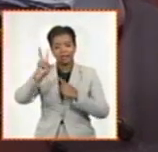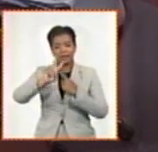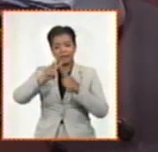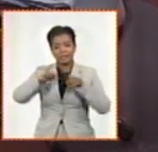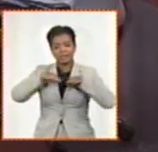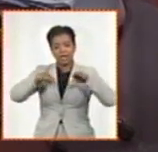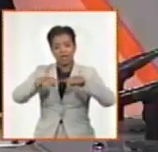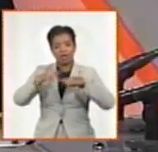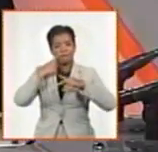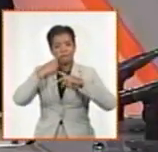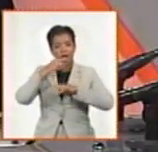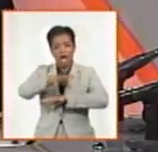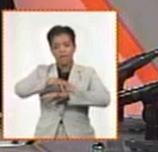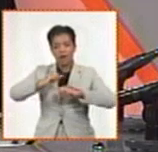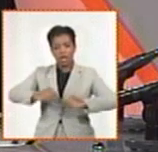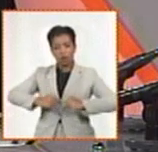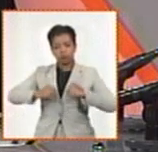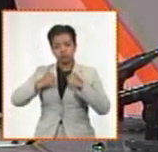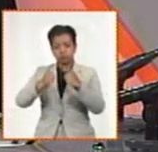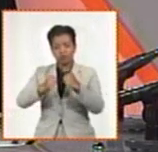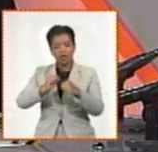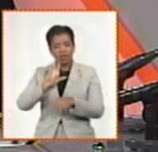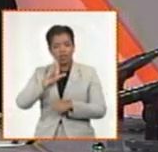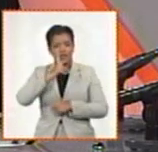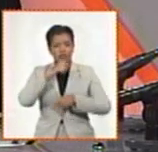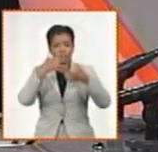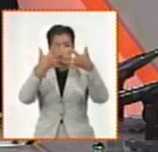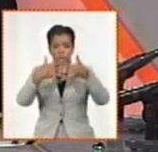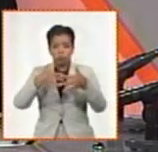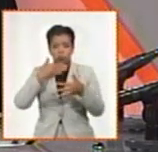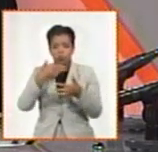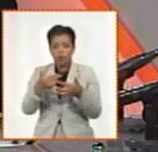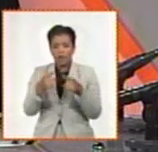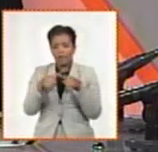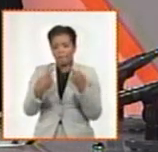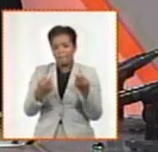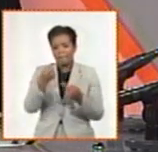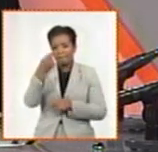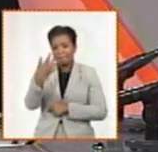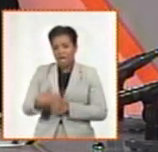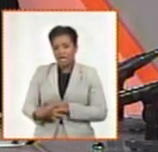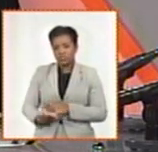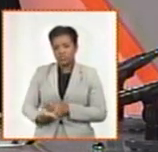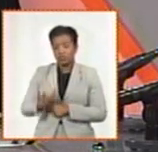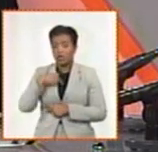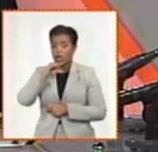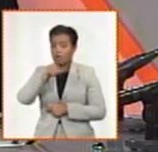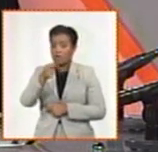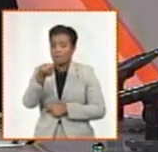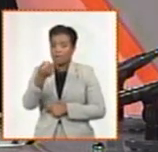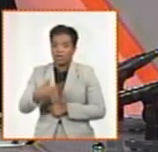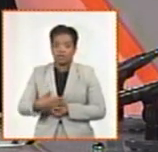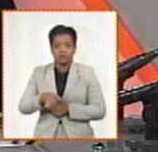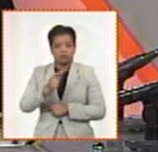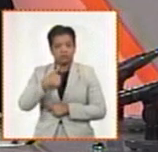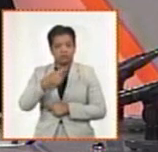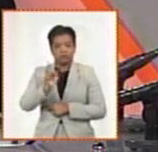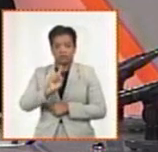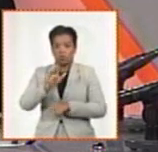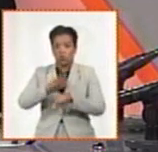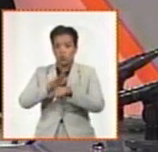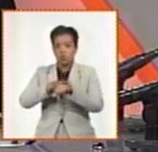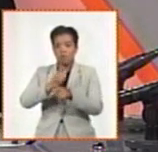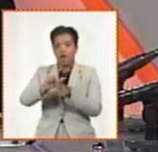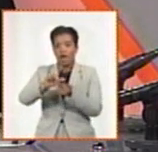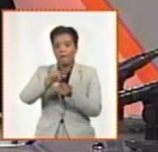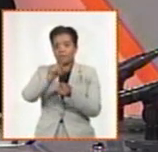tan gordos y hermosos, las producciones como están, y por qué los precios, etcétera, yo no voy a entrar en eso, porque ahí todo el mundo dice no son los campesinos los que ponen